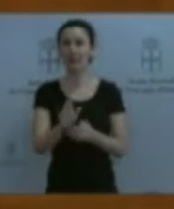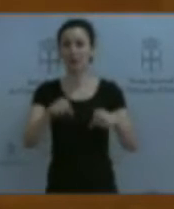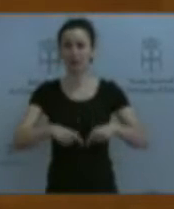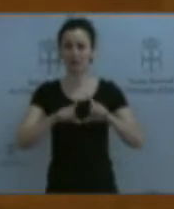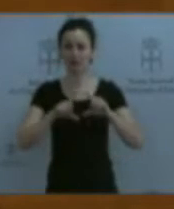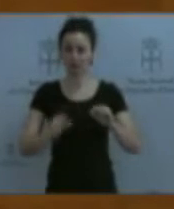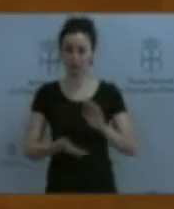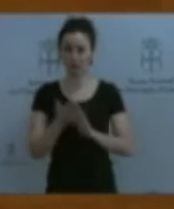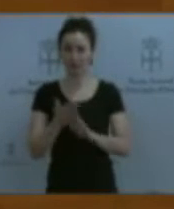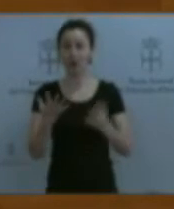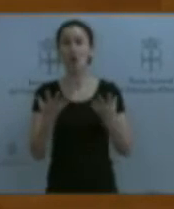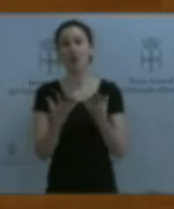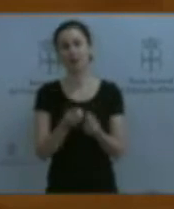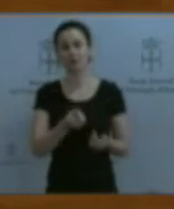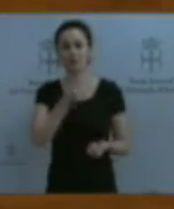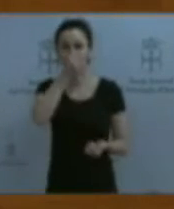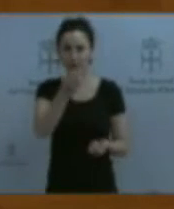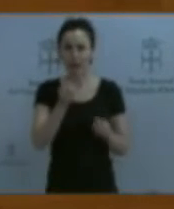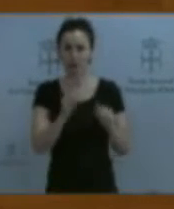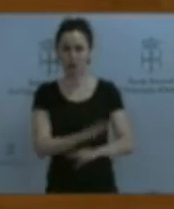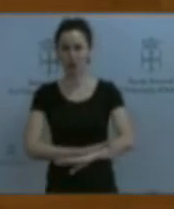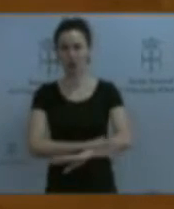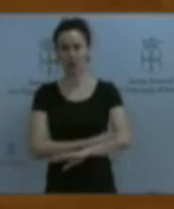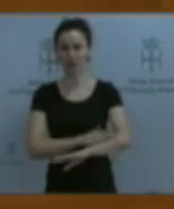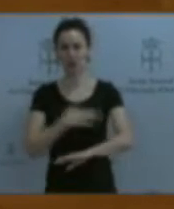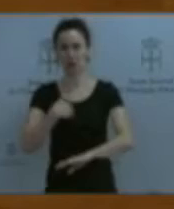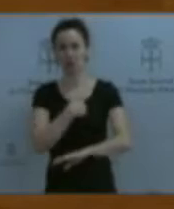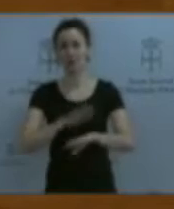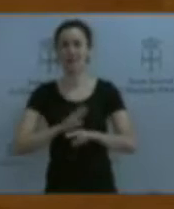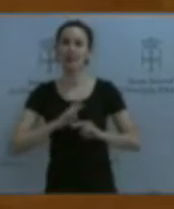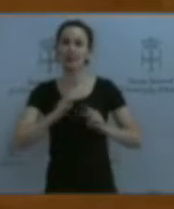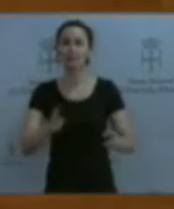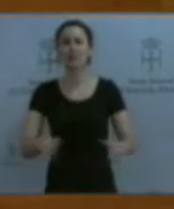Asturias con el Partido Socialista en el Gobierno, respondan